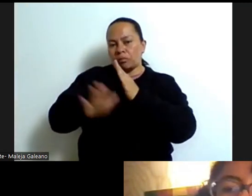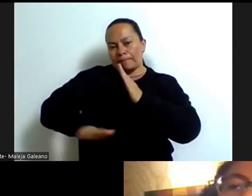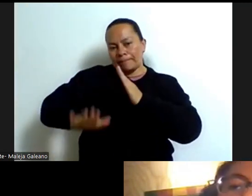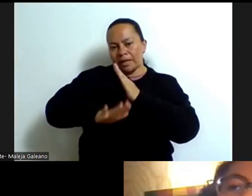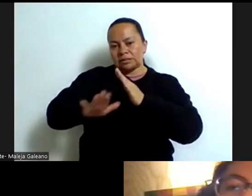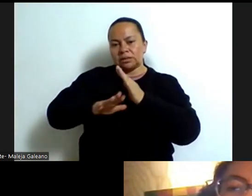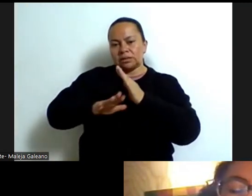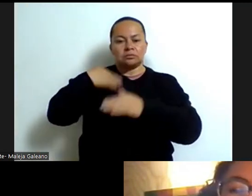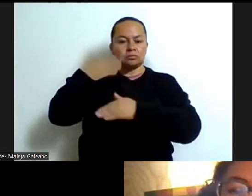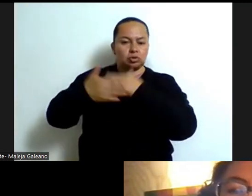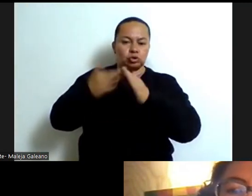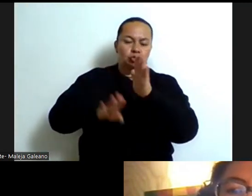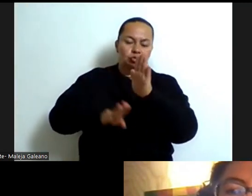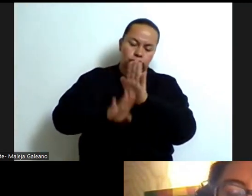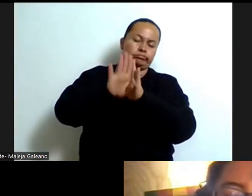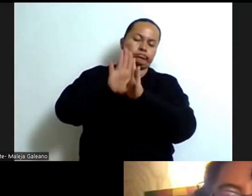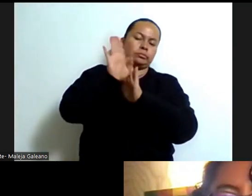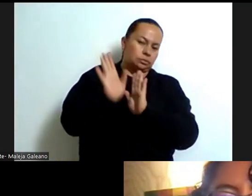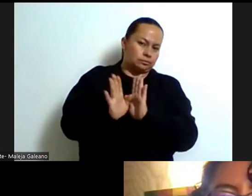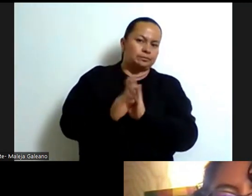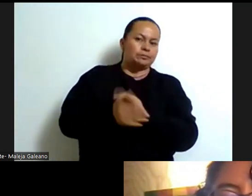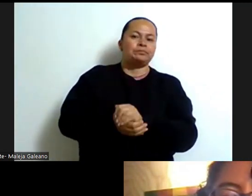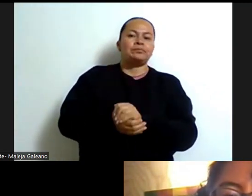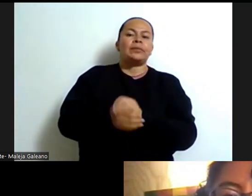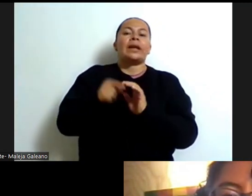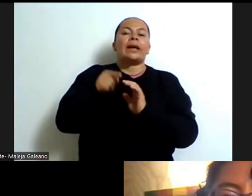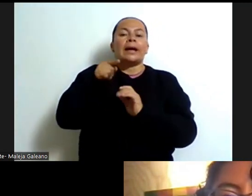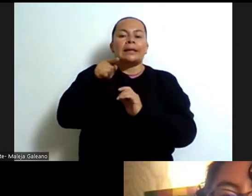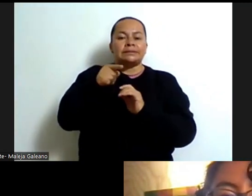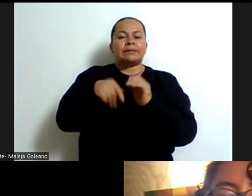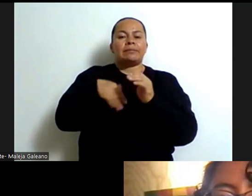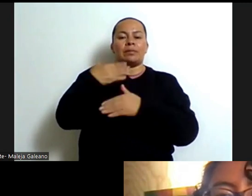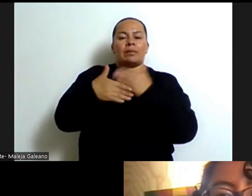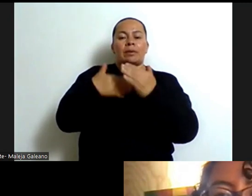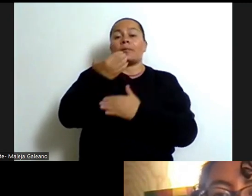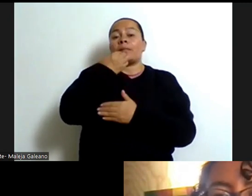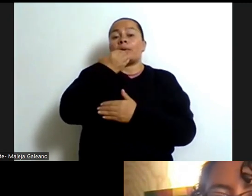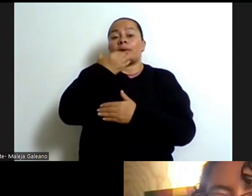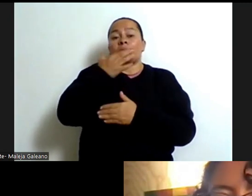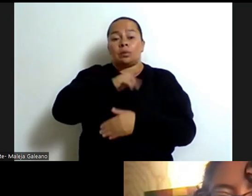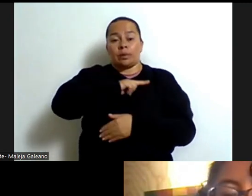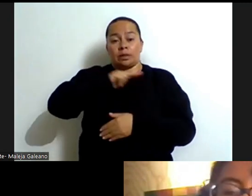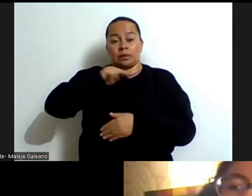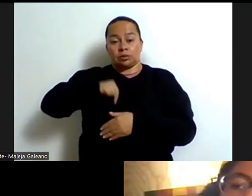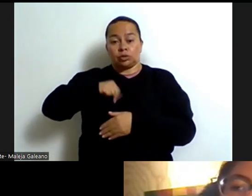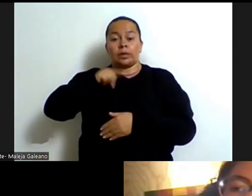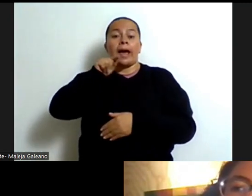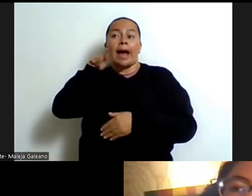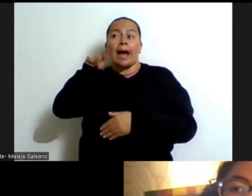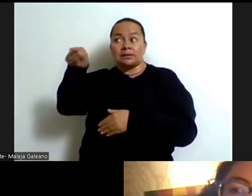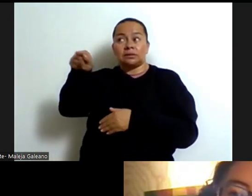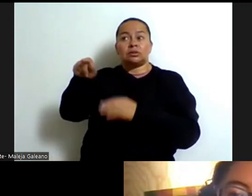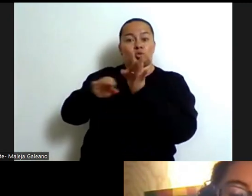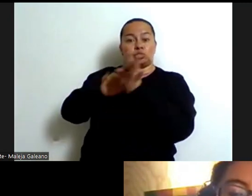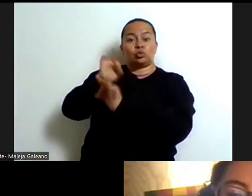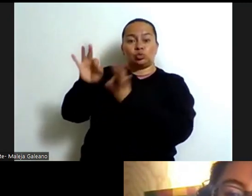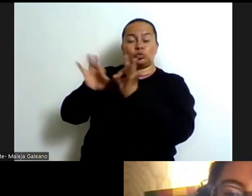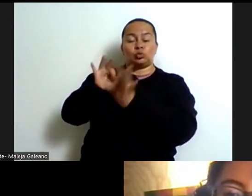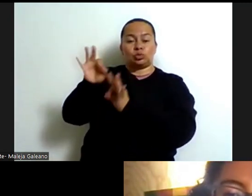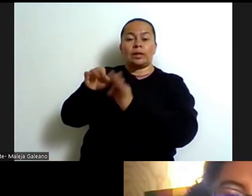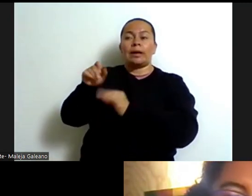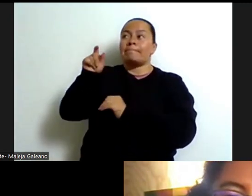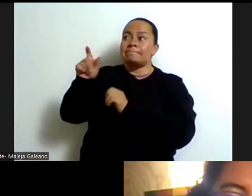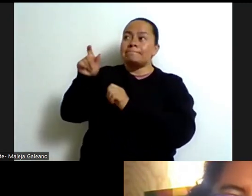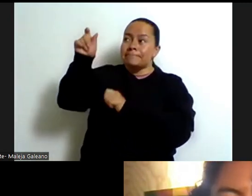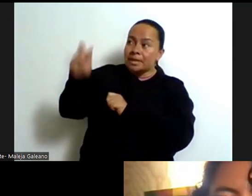H este En ese sentido Por ejemplo para nosotros eso es cuidador no que es la persona que está